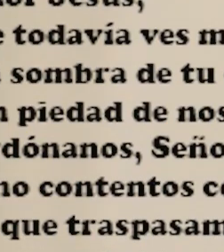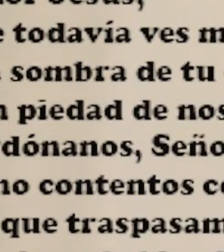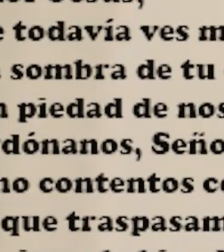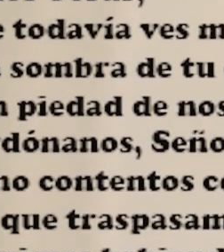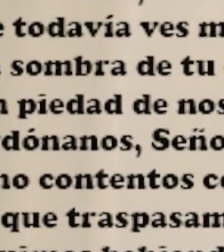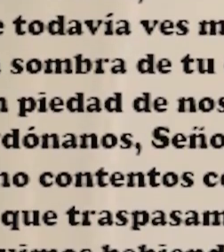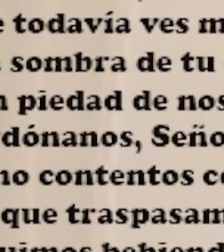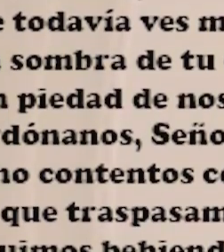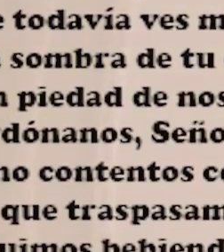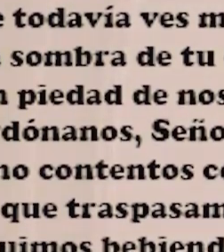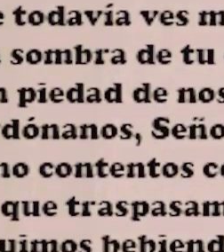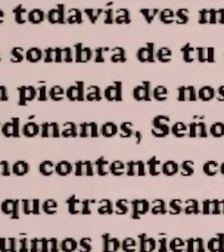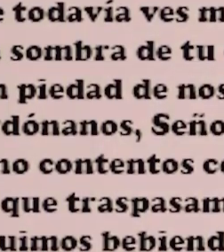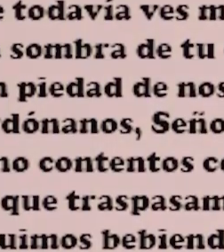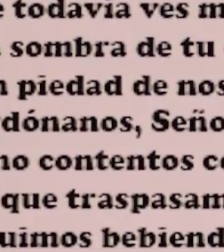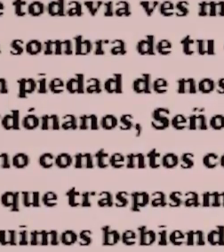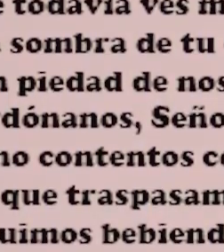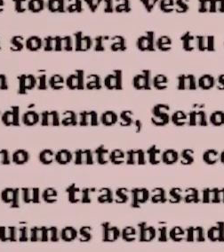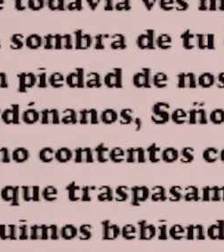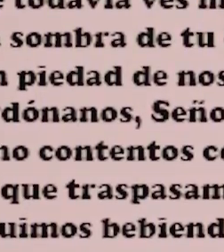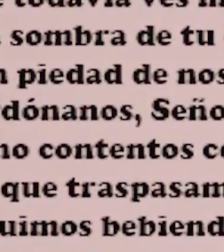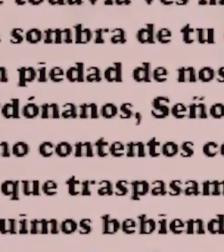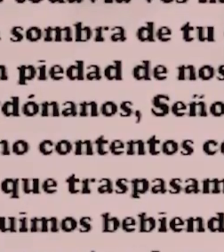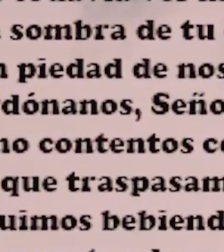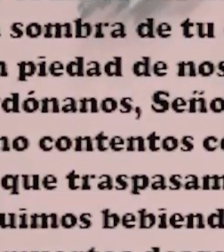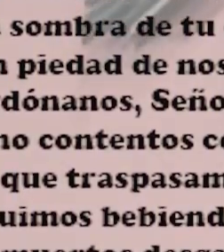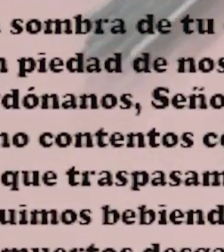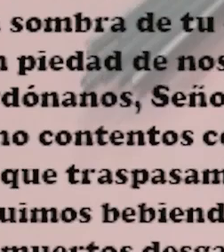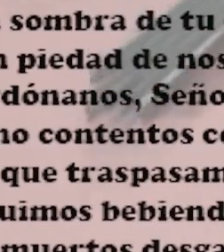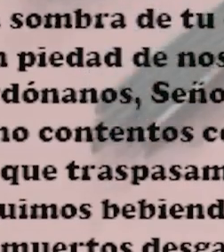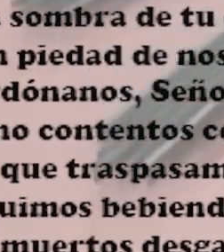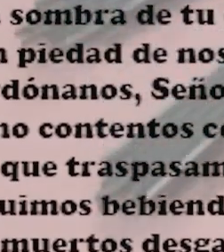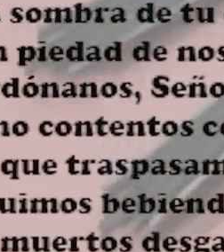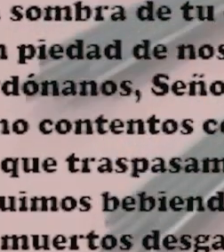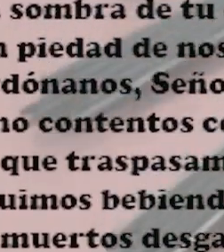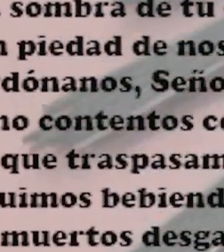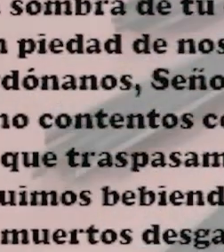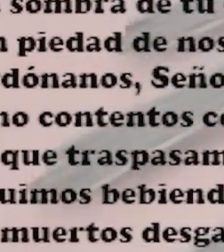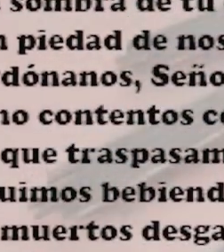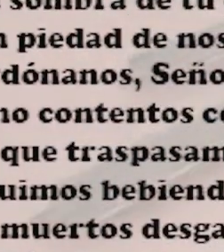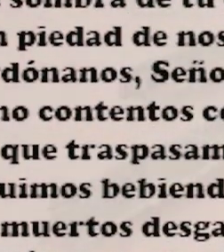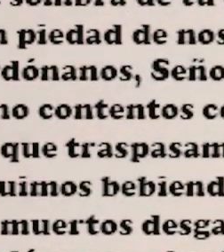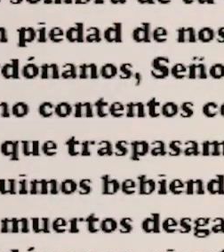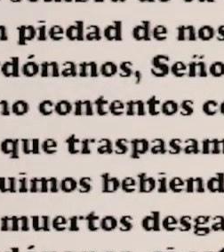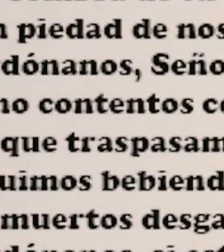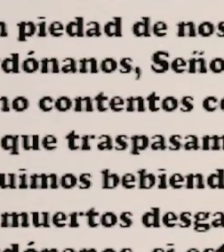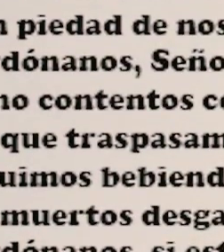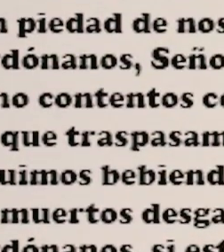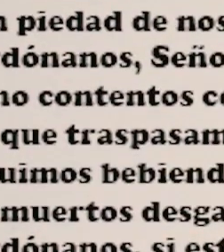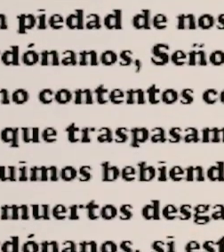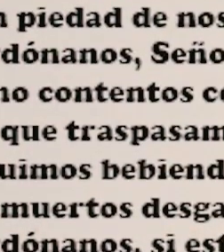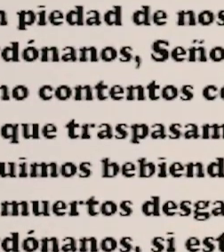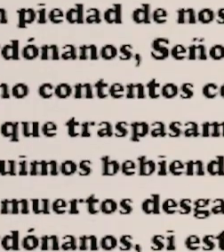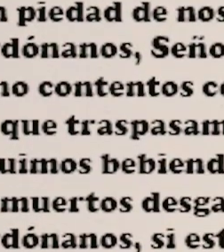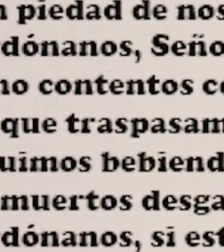pecadores. Señor Jesús, nacido bajo las bombas de Kiev, ten piedad de nosotros. Señor